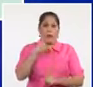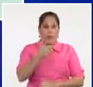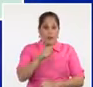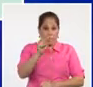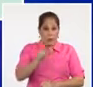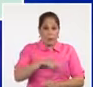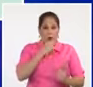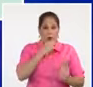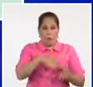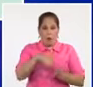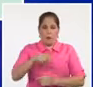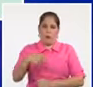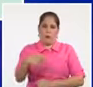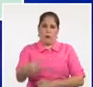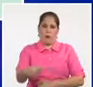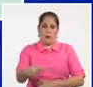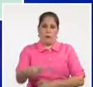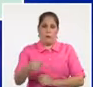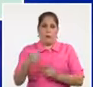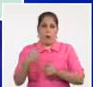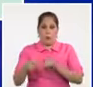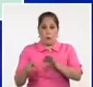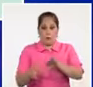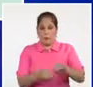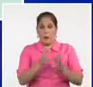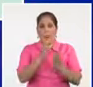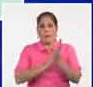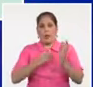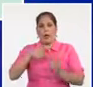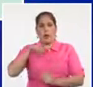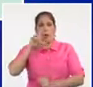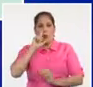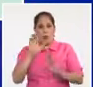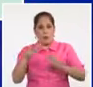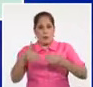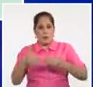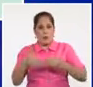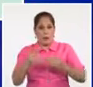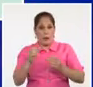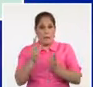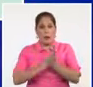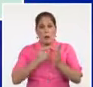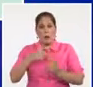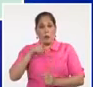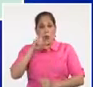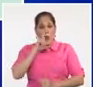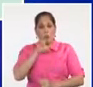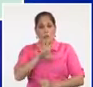Y lamentablemente junio, que cierra el mes con